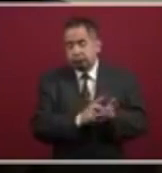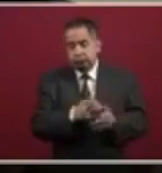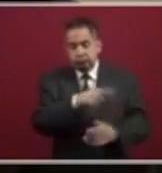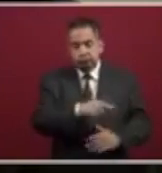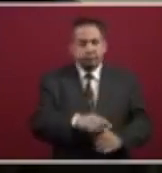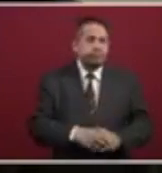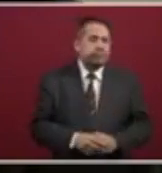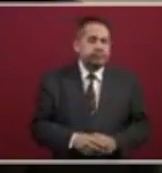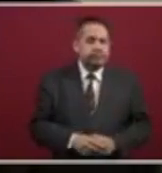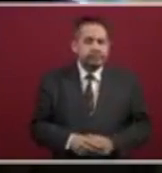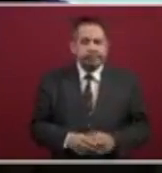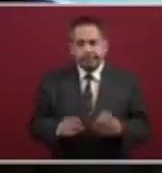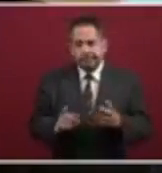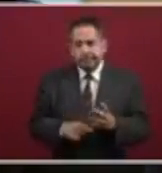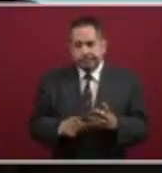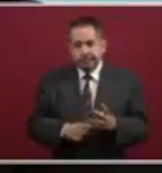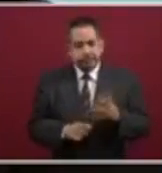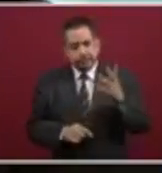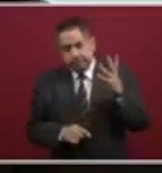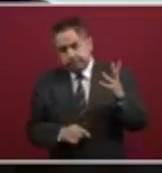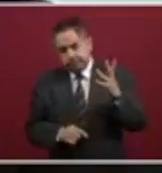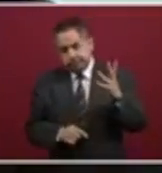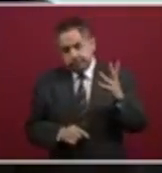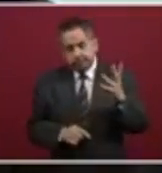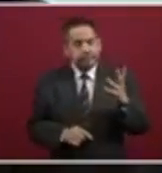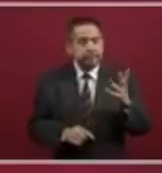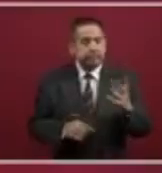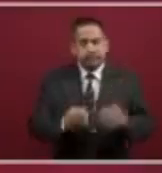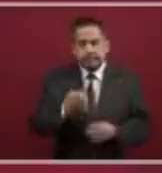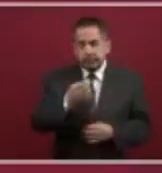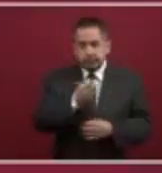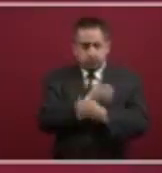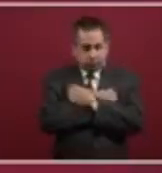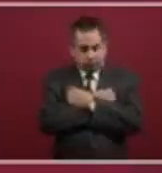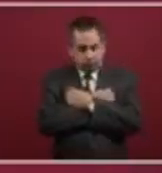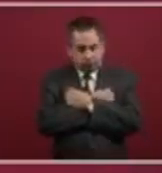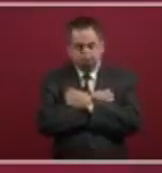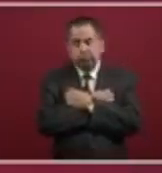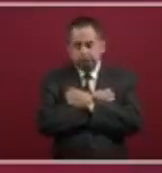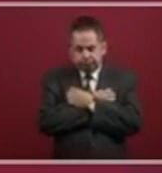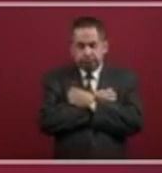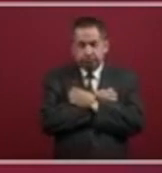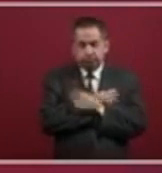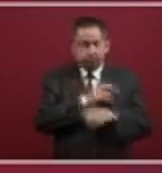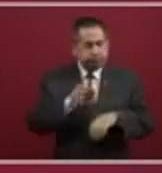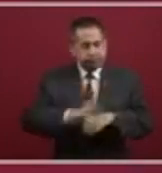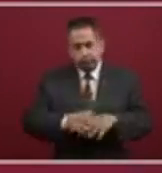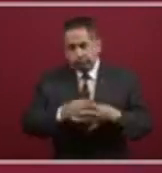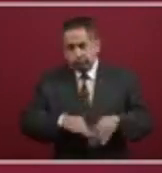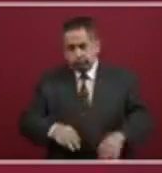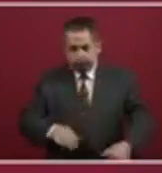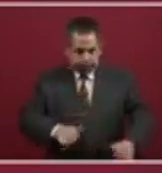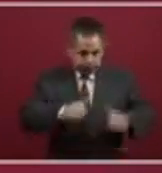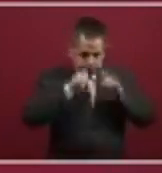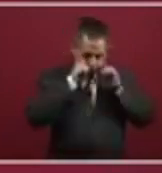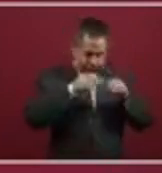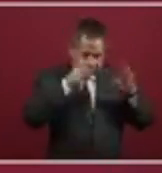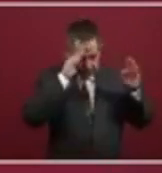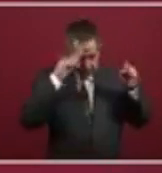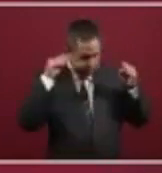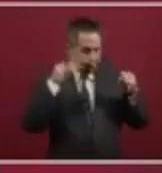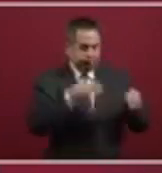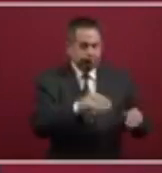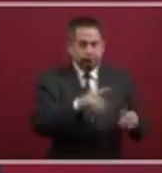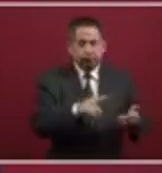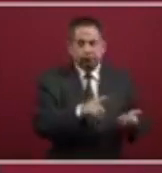Y cuarto, porque coloca a la educación normal en la primera fila de atención del sistema